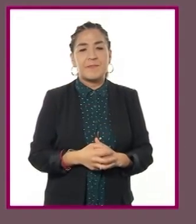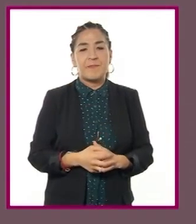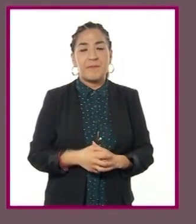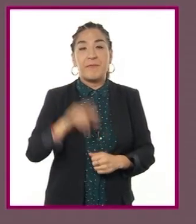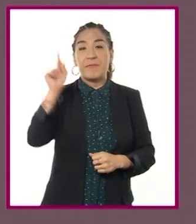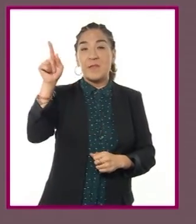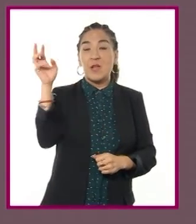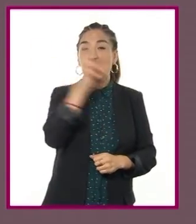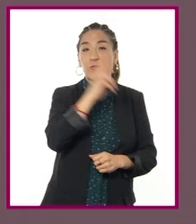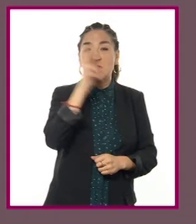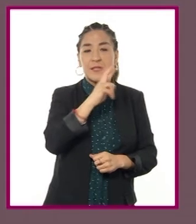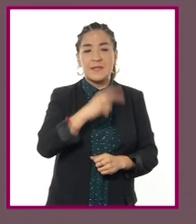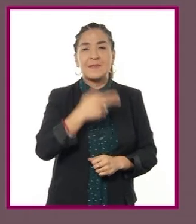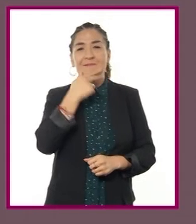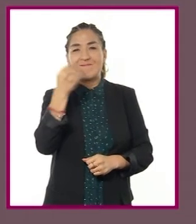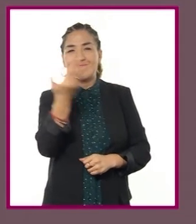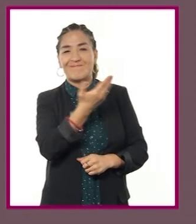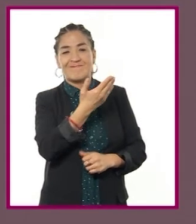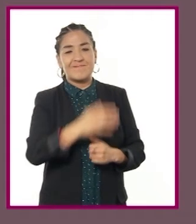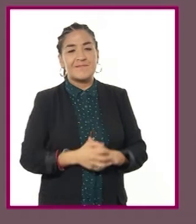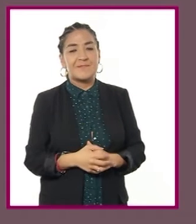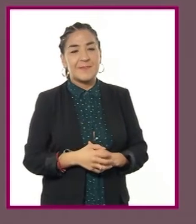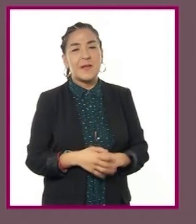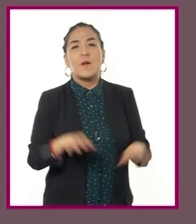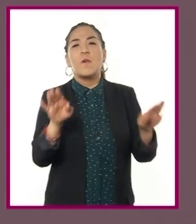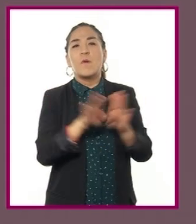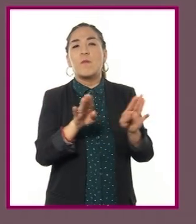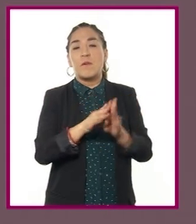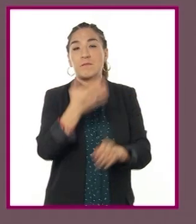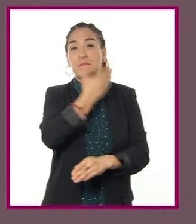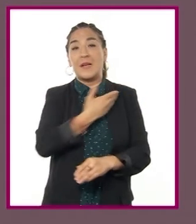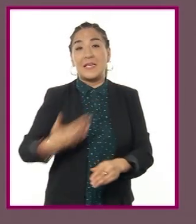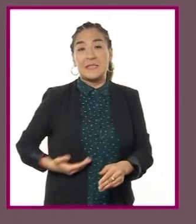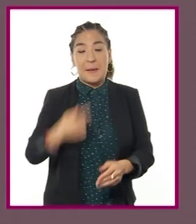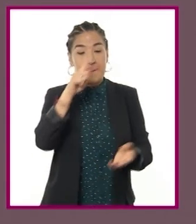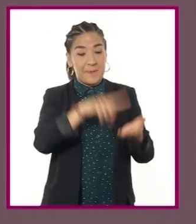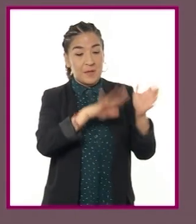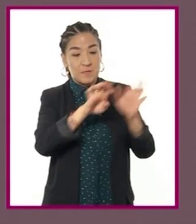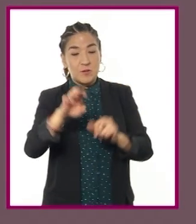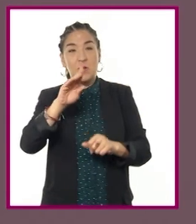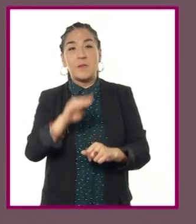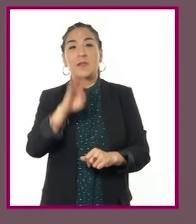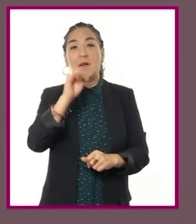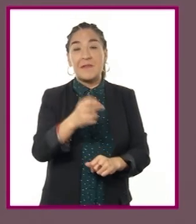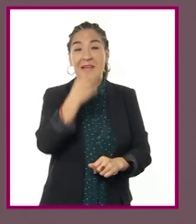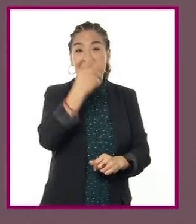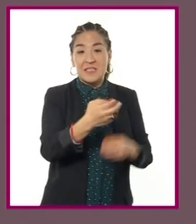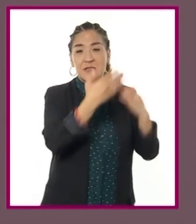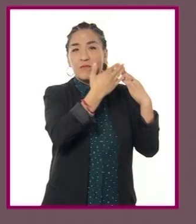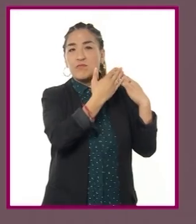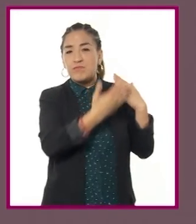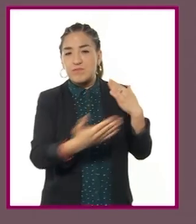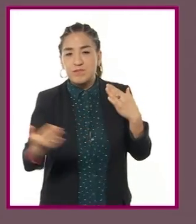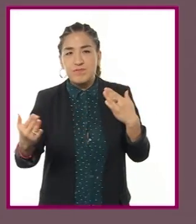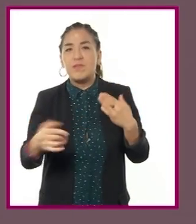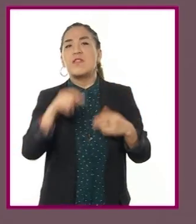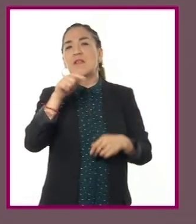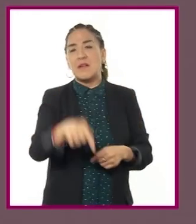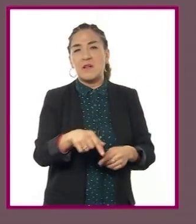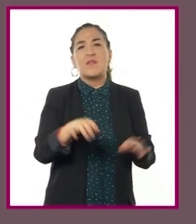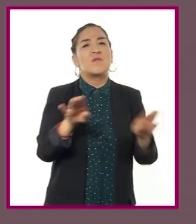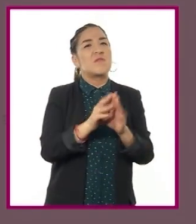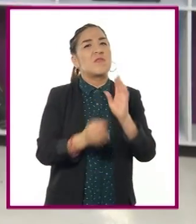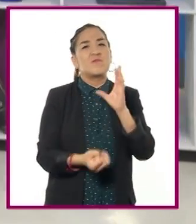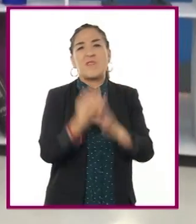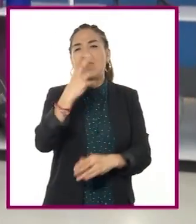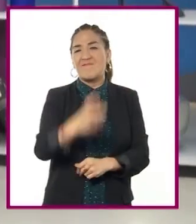En Rusia, Vladimir Putin subió al poder en 1999 y desde entonces ha consolidado un nuevo